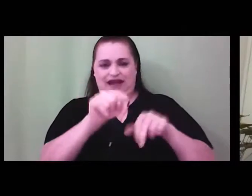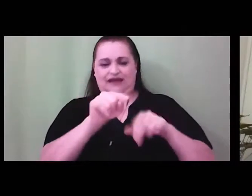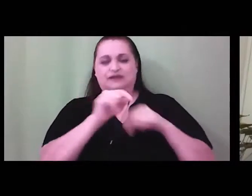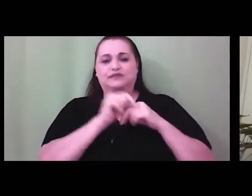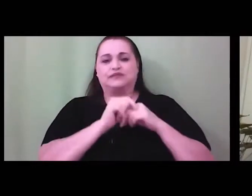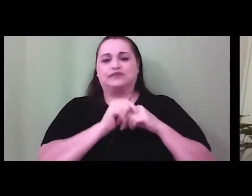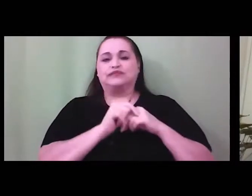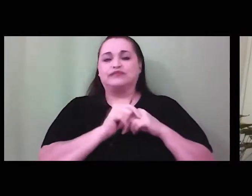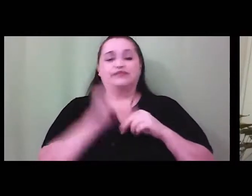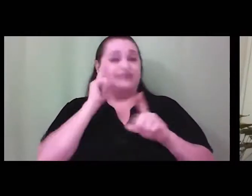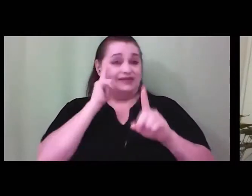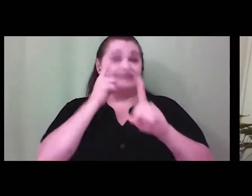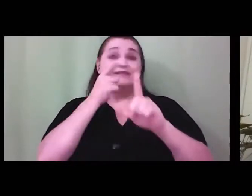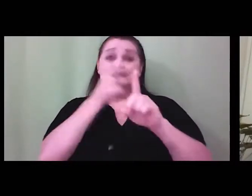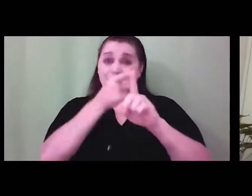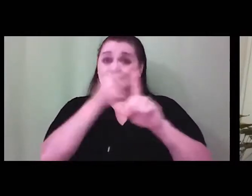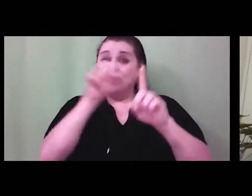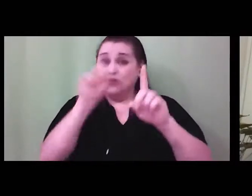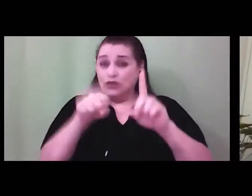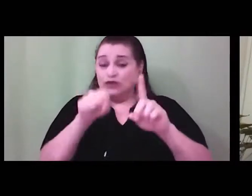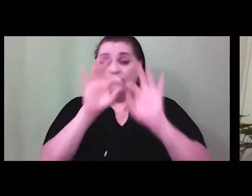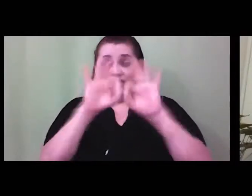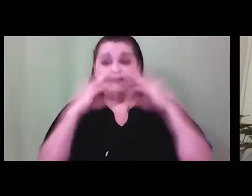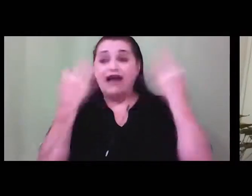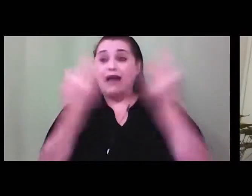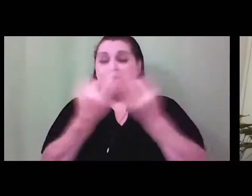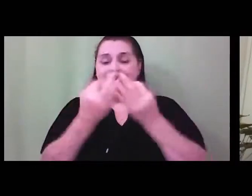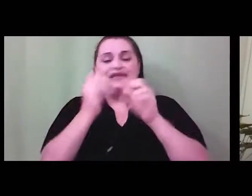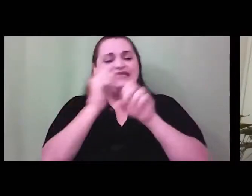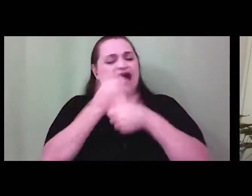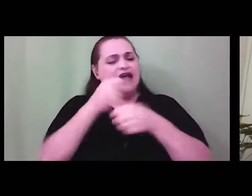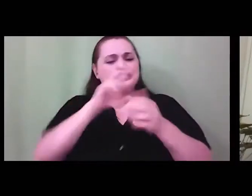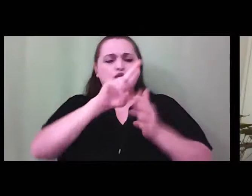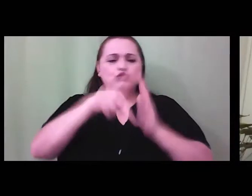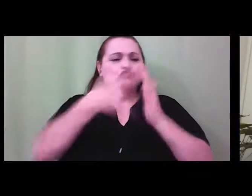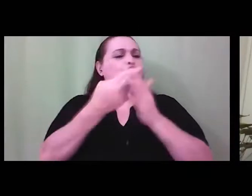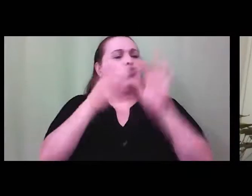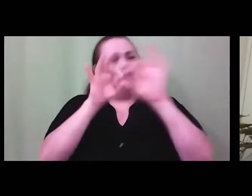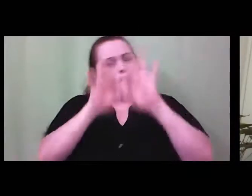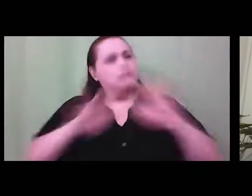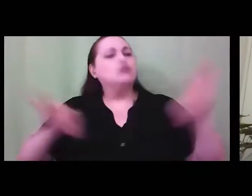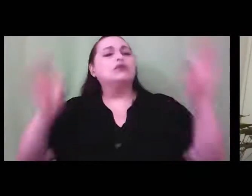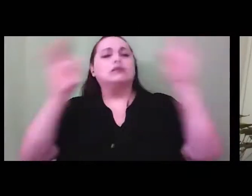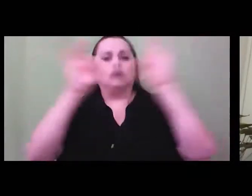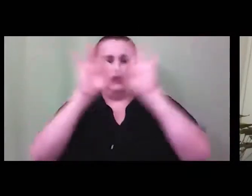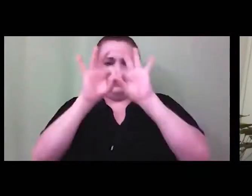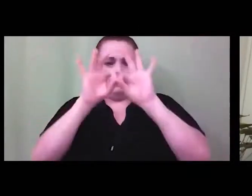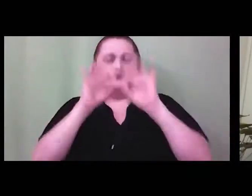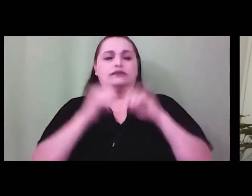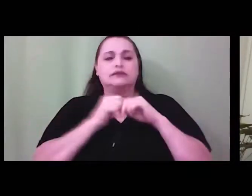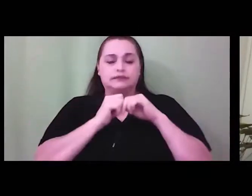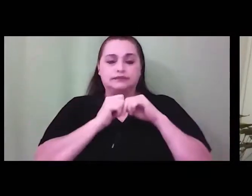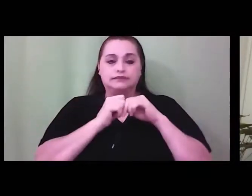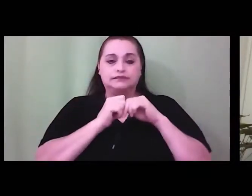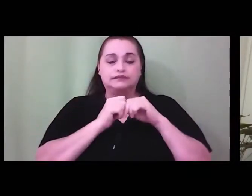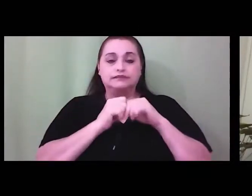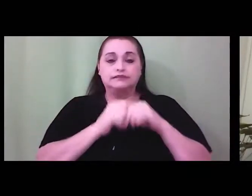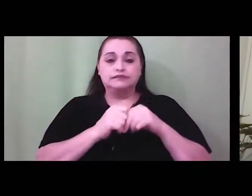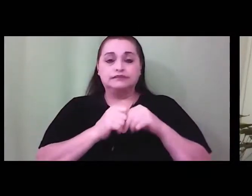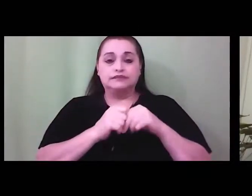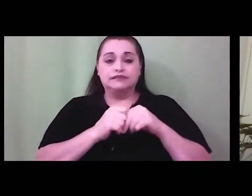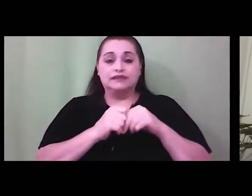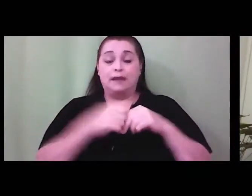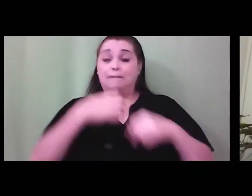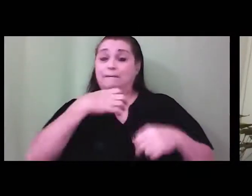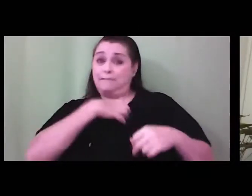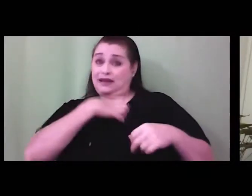ese sentido, las familias hacen un papel muy importante. Y este